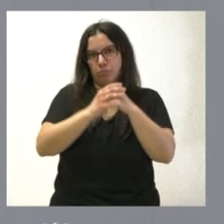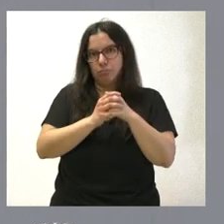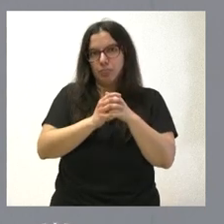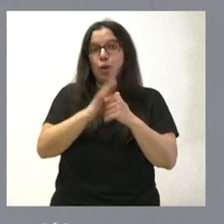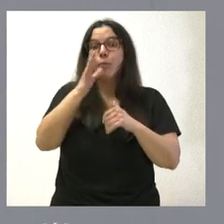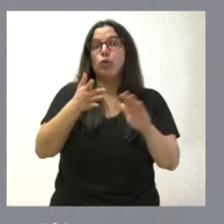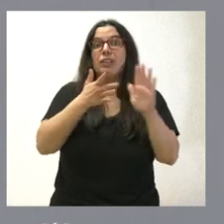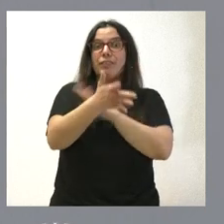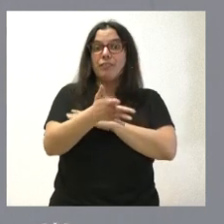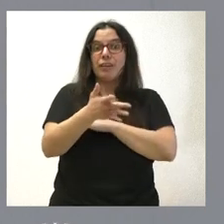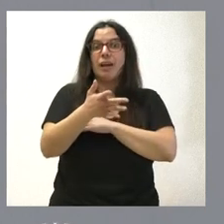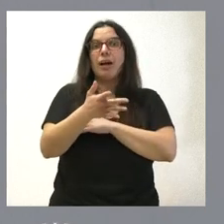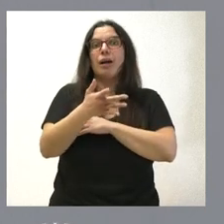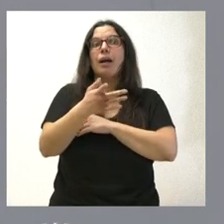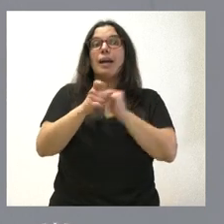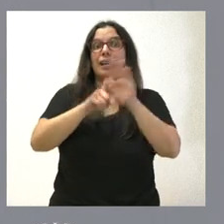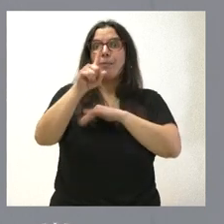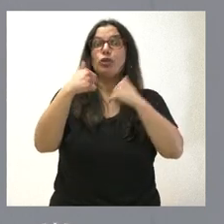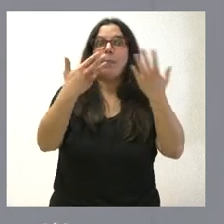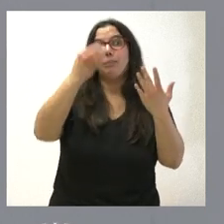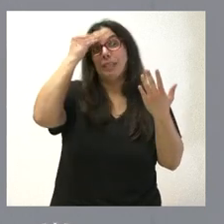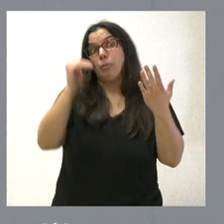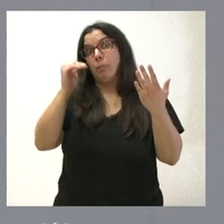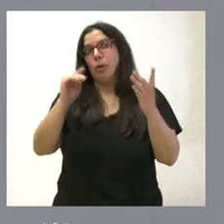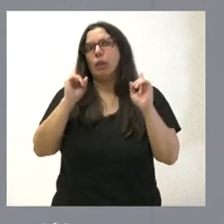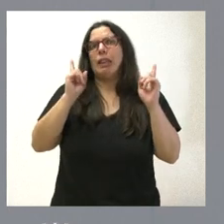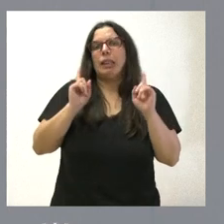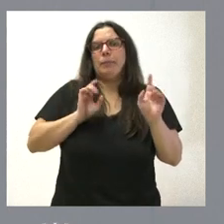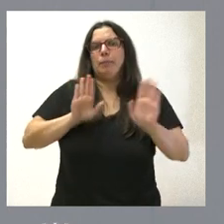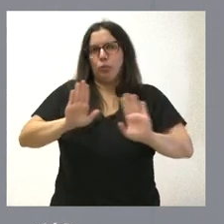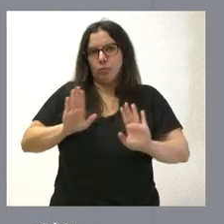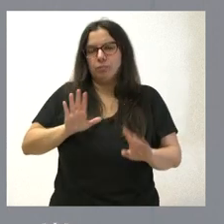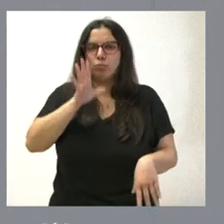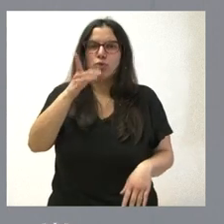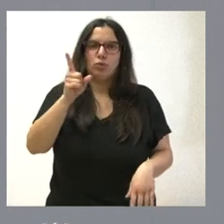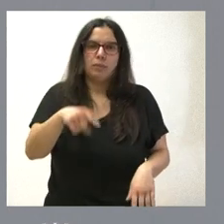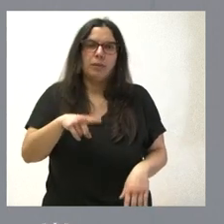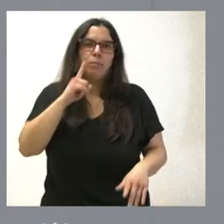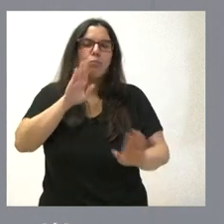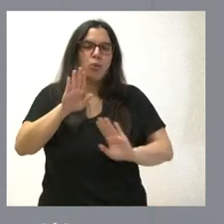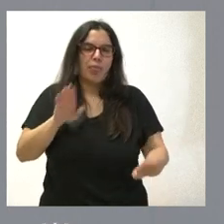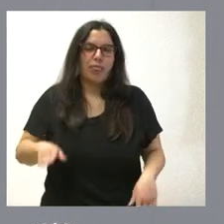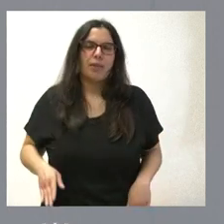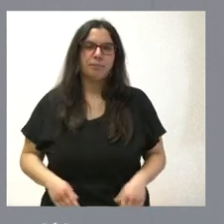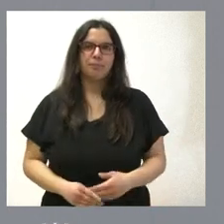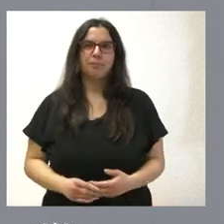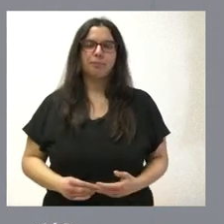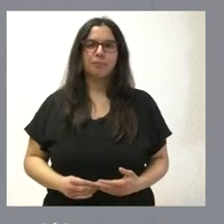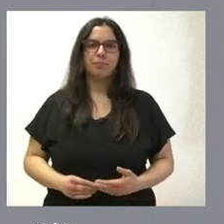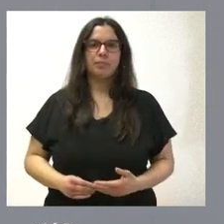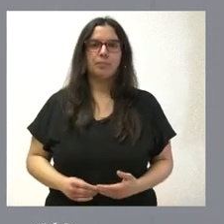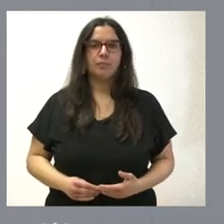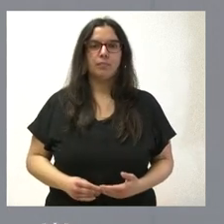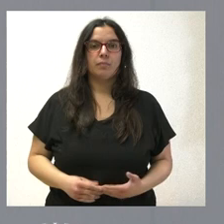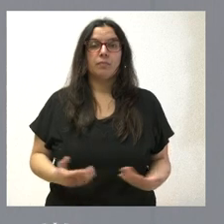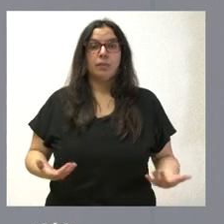expectativas finales han sido que hemos crecido más de lo que pensábamos crecer de ahí el realismo también y la prudencia a la hora de hacer los presupuestos que dentro del